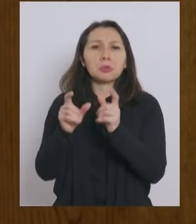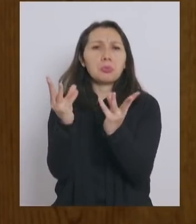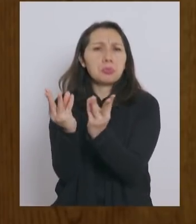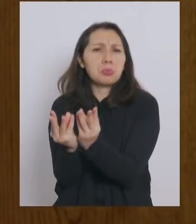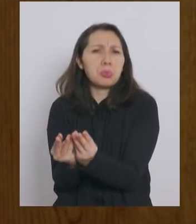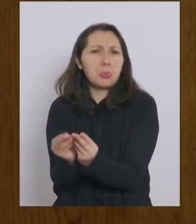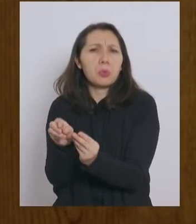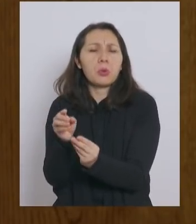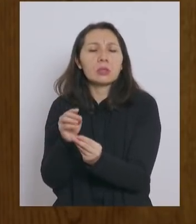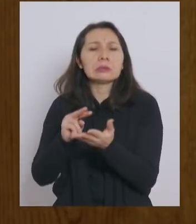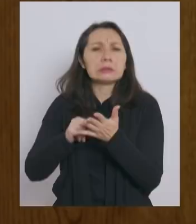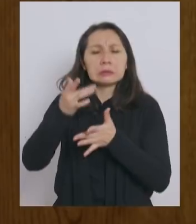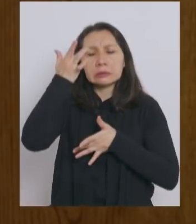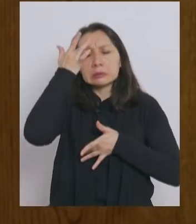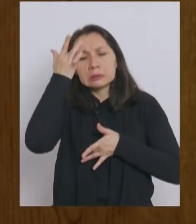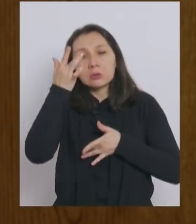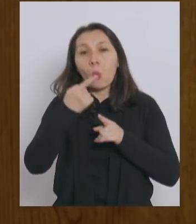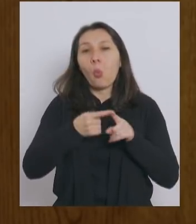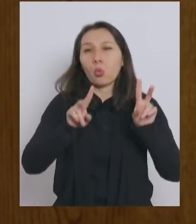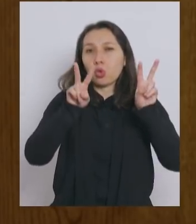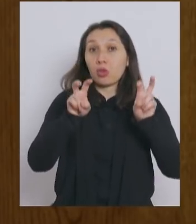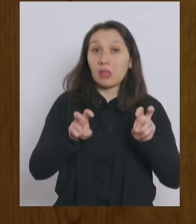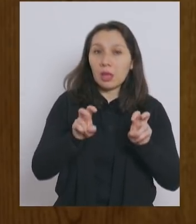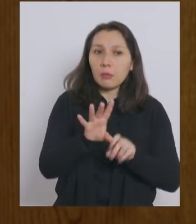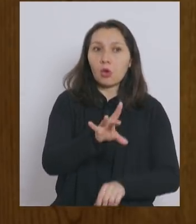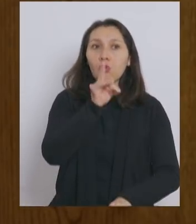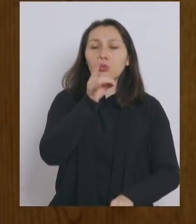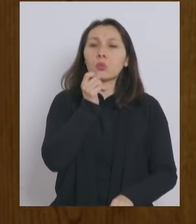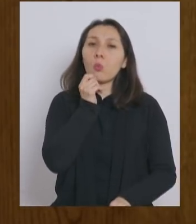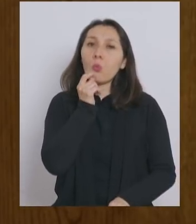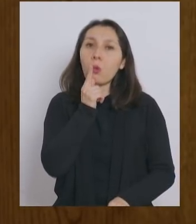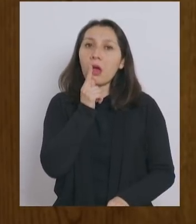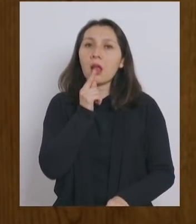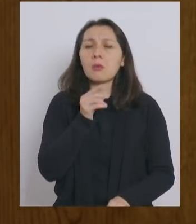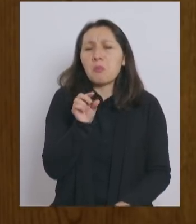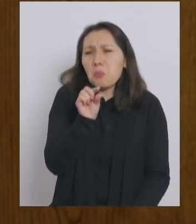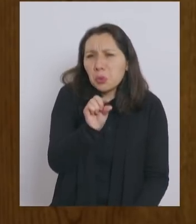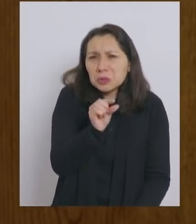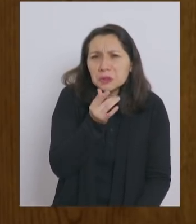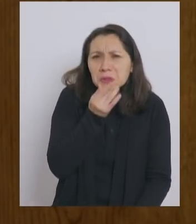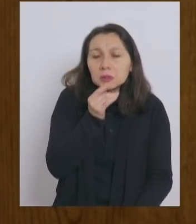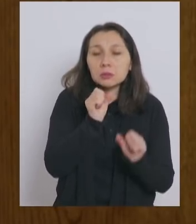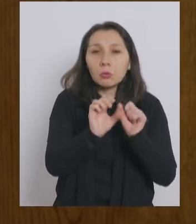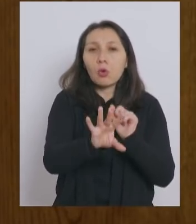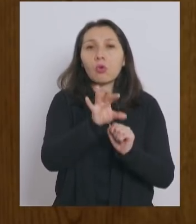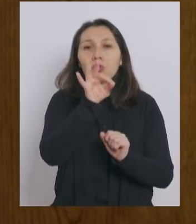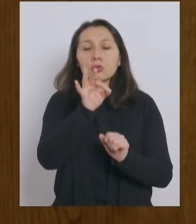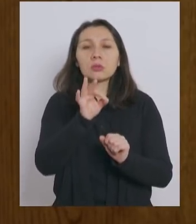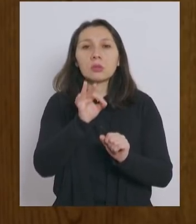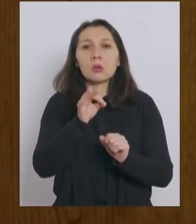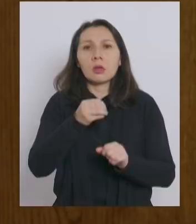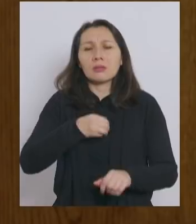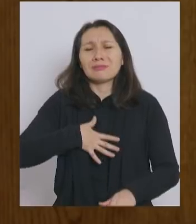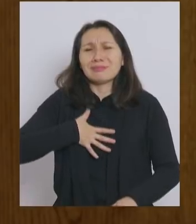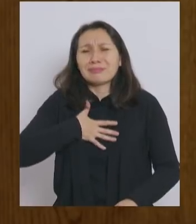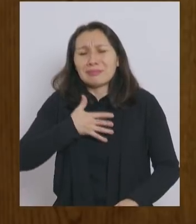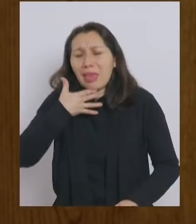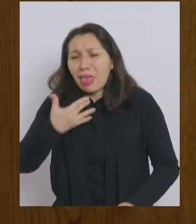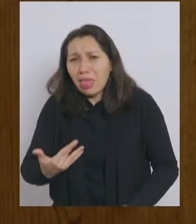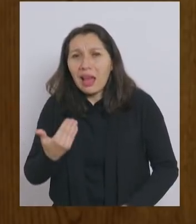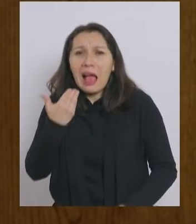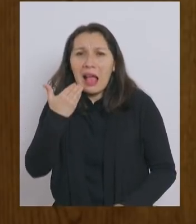participantes. Otros eventos que se presentaron con baja frecuencia podemos encontrar las náuseas,